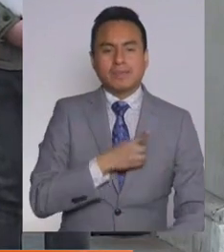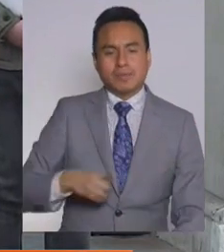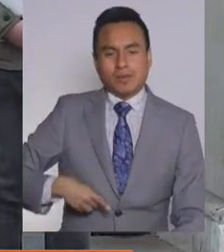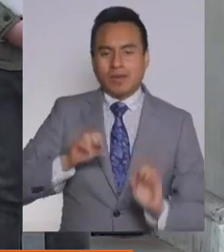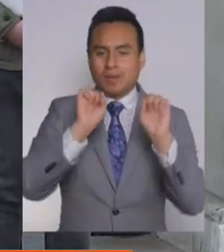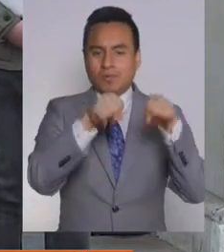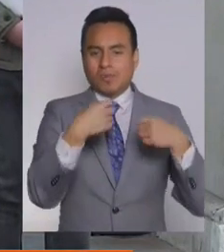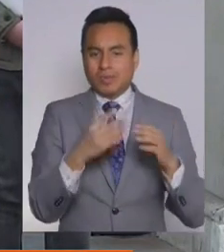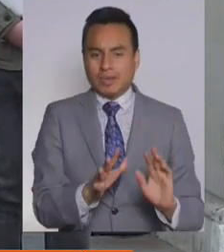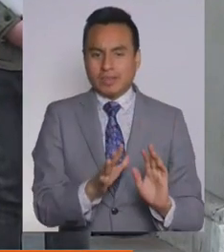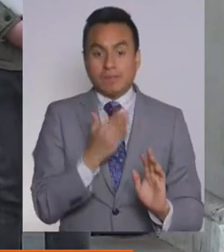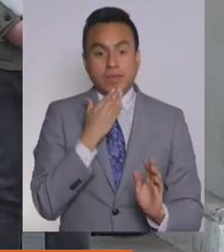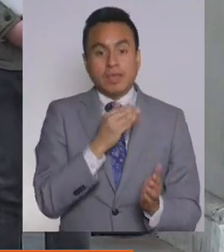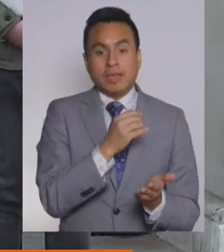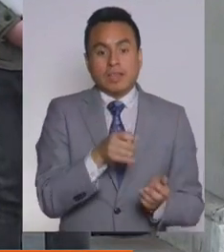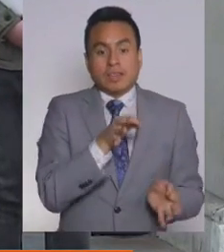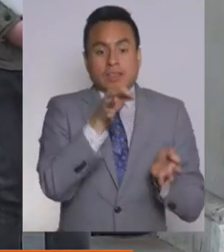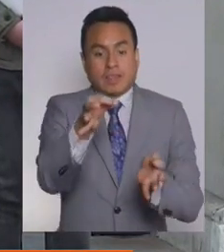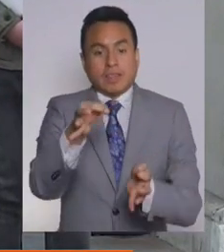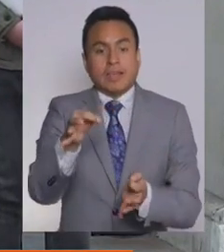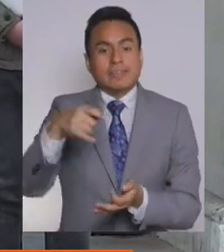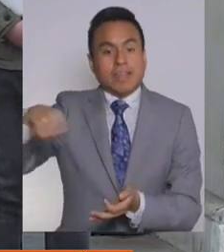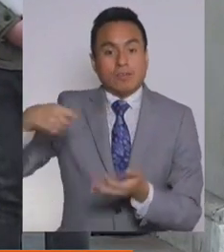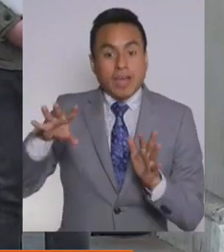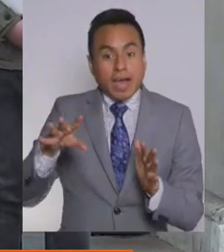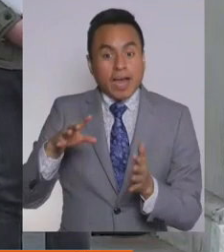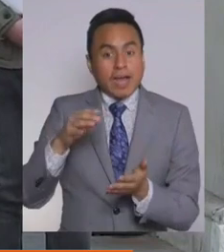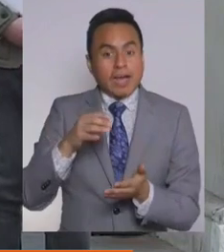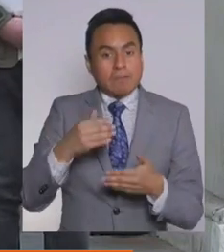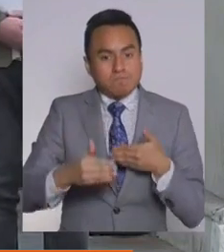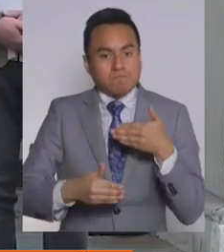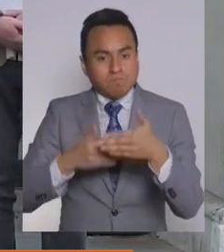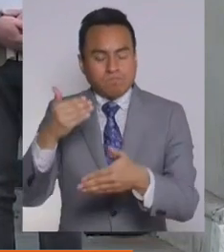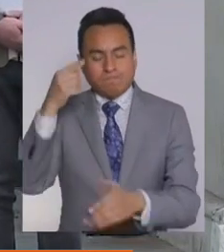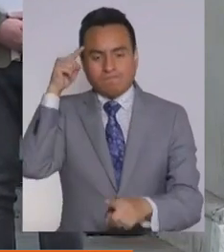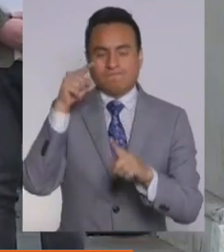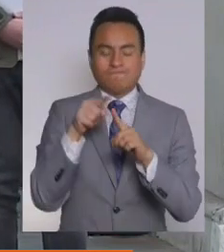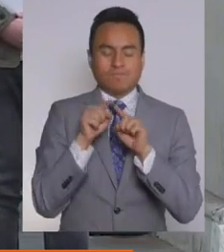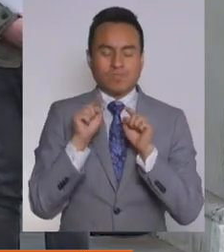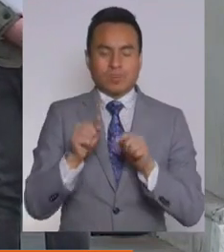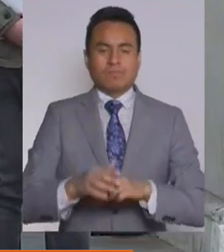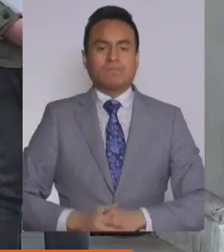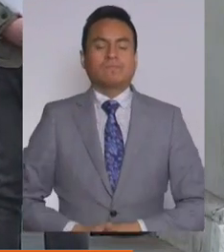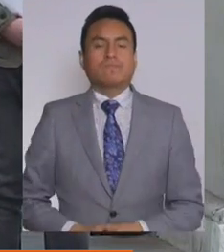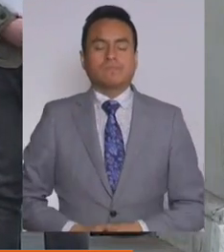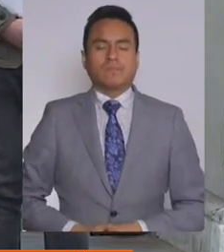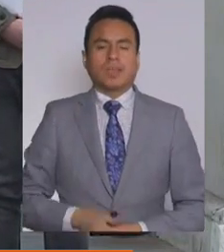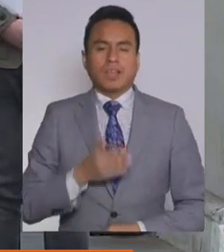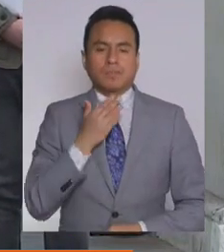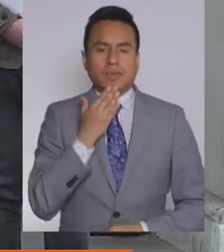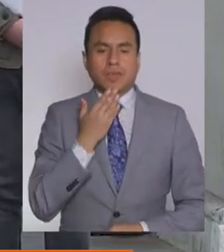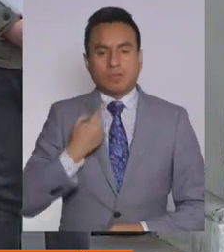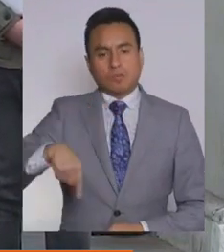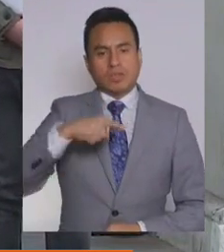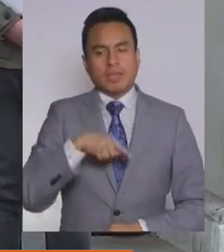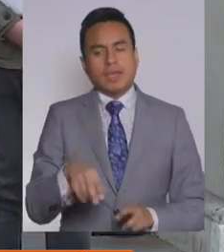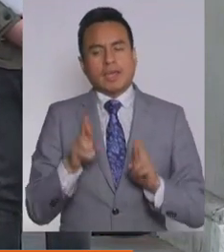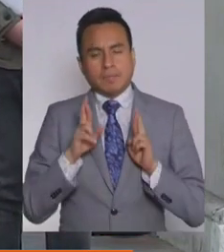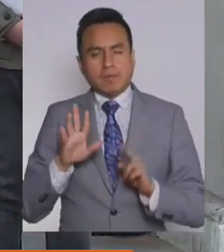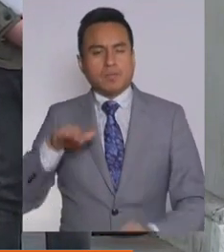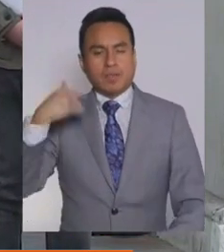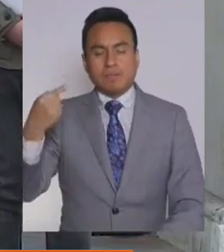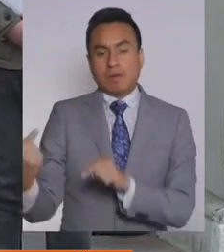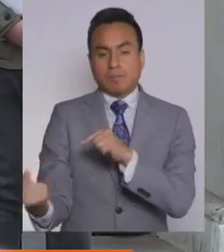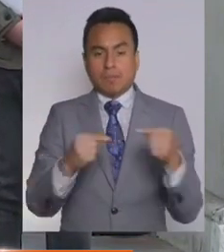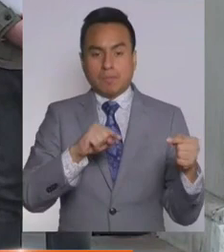que se ha tramitado en el Senado, busque precisamente esos objetivos. Y esperamos que el